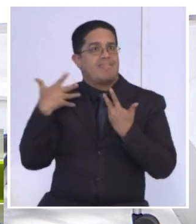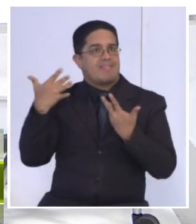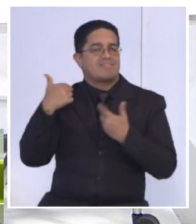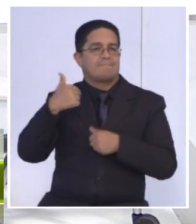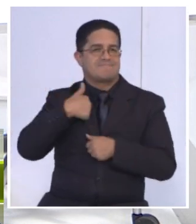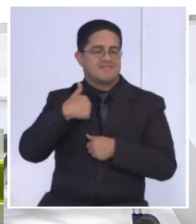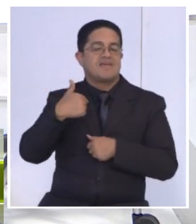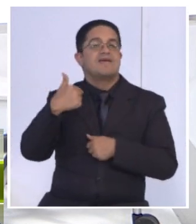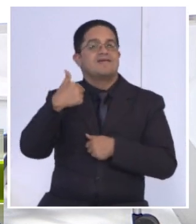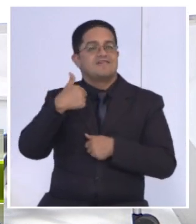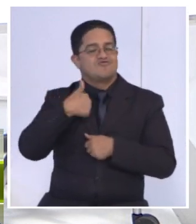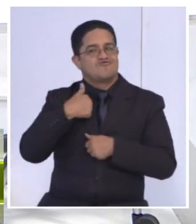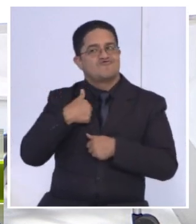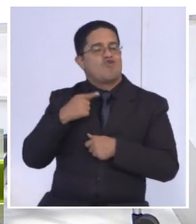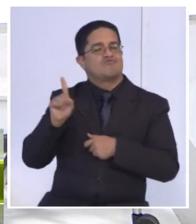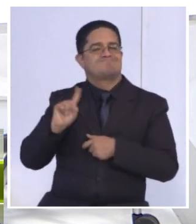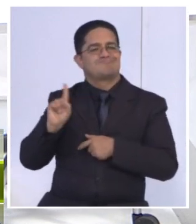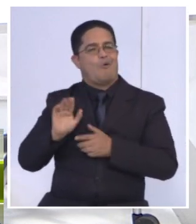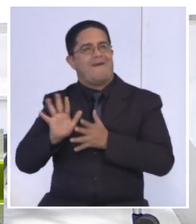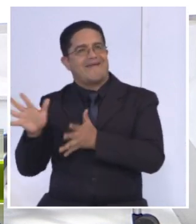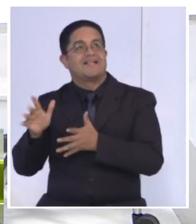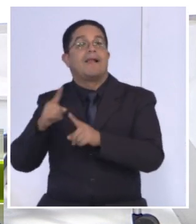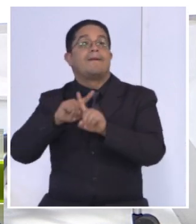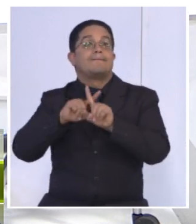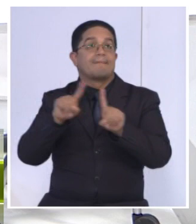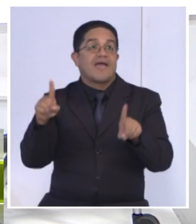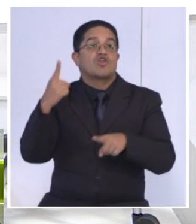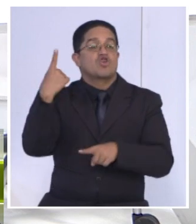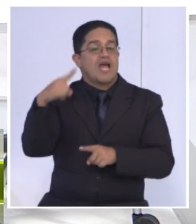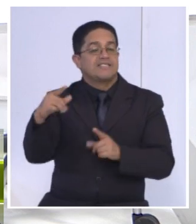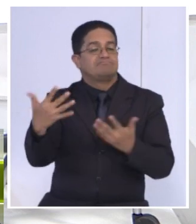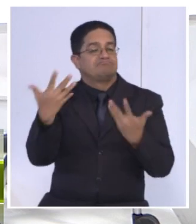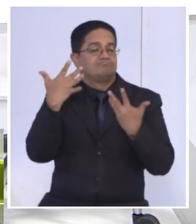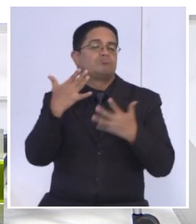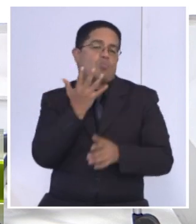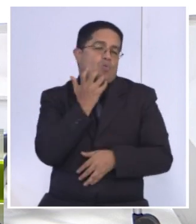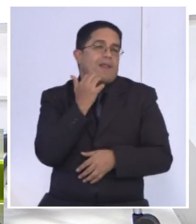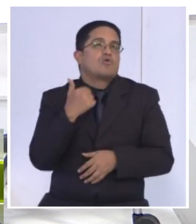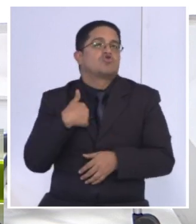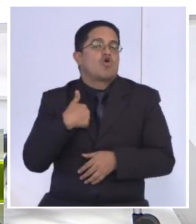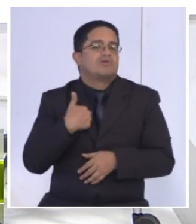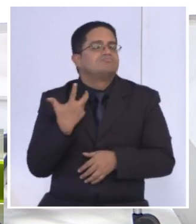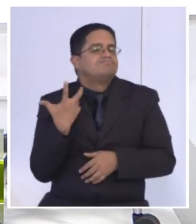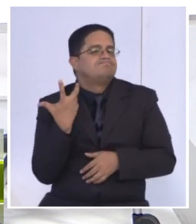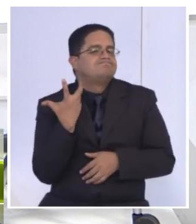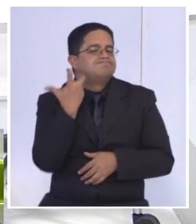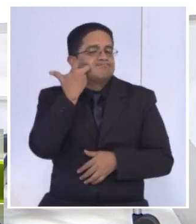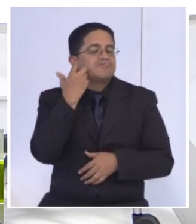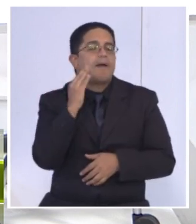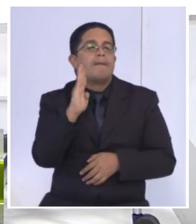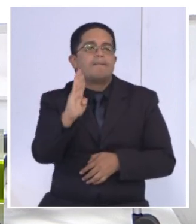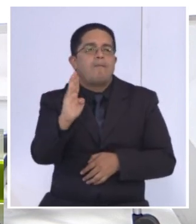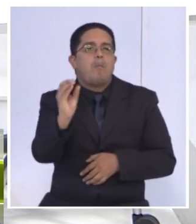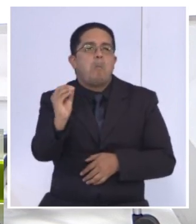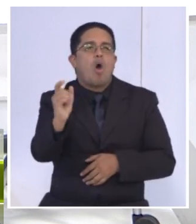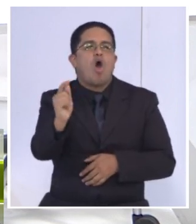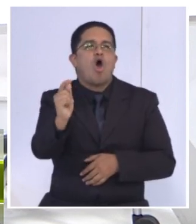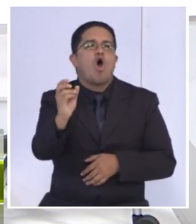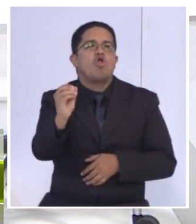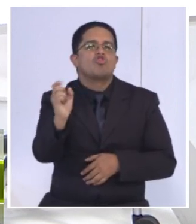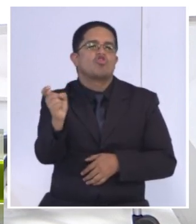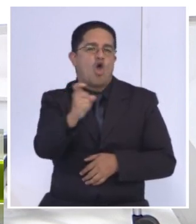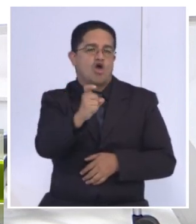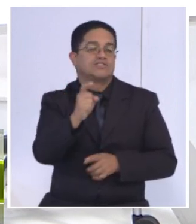él. Así es. Pero Exacto. tenemos un tratamiento aplicado, por lo menos en mi caso, de toxina botulínica, para ayudar a relajar